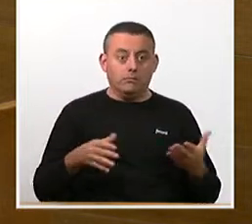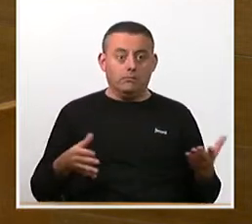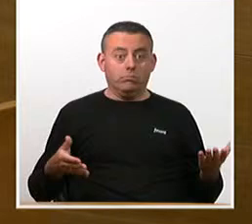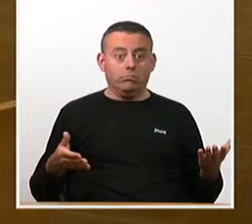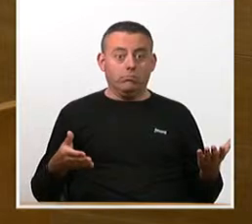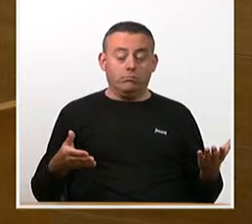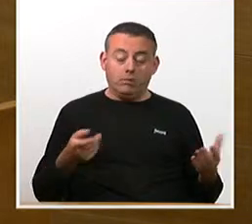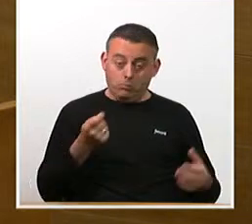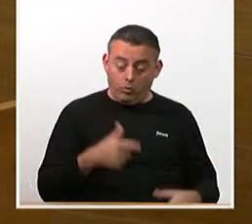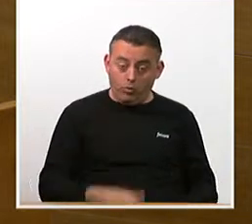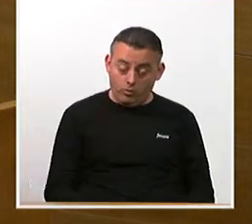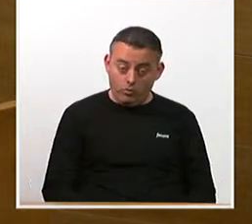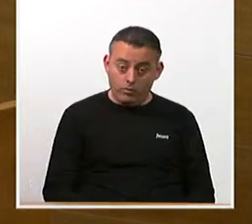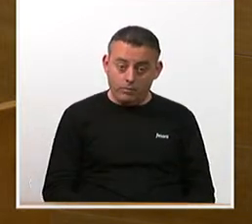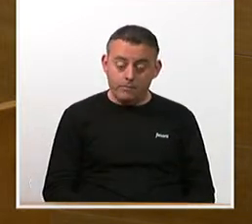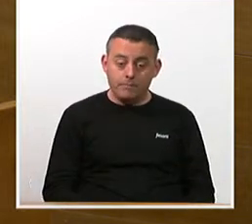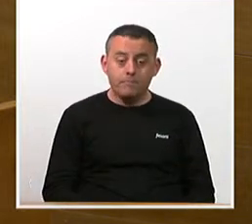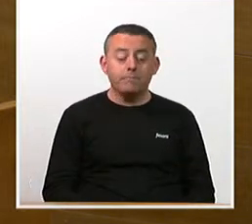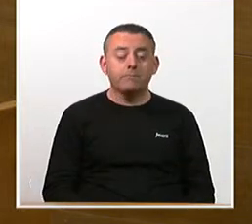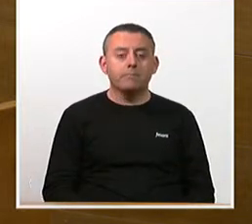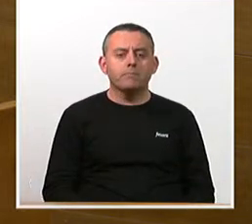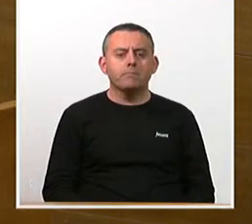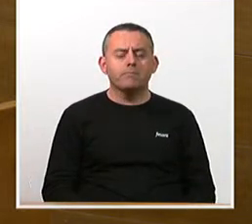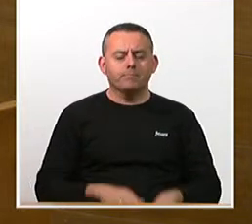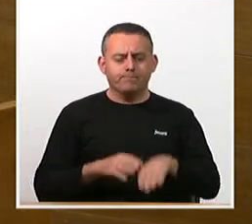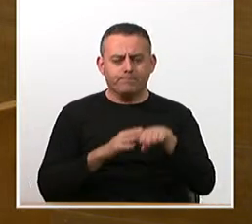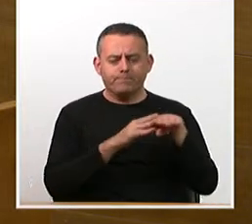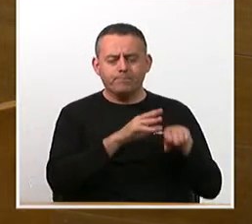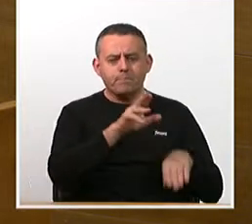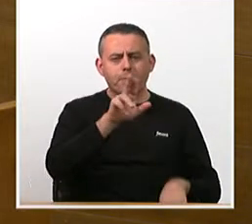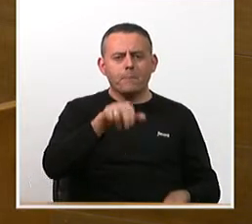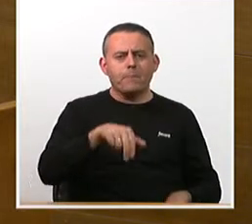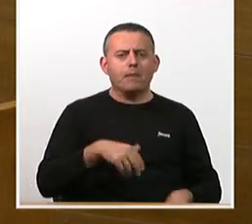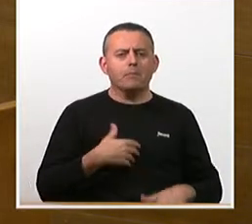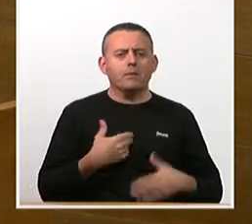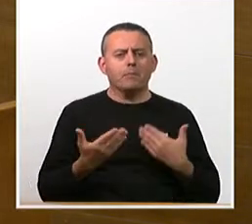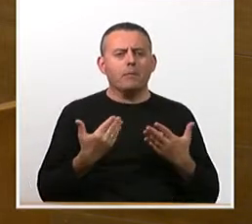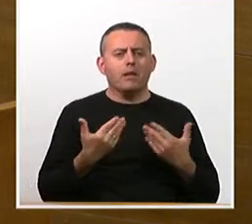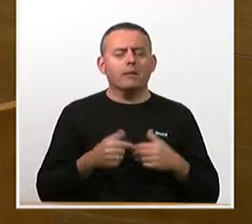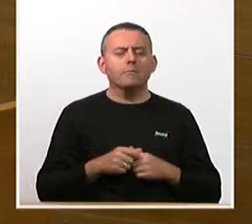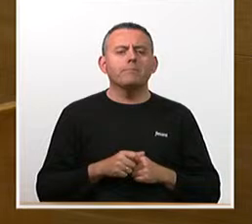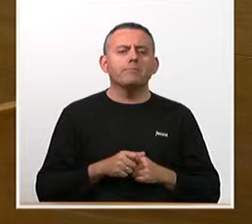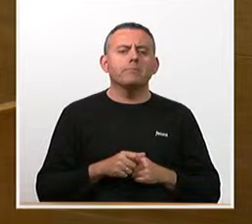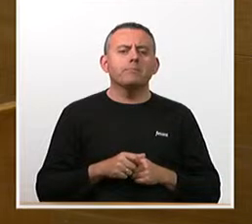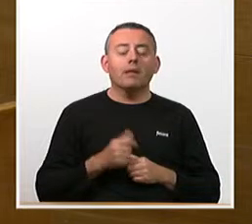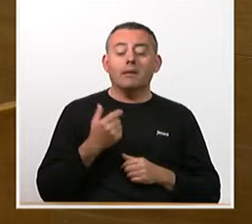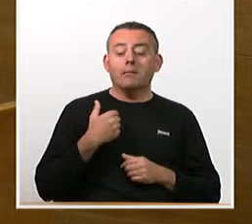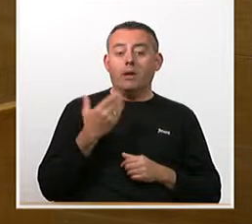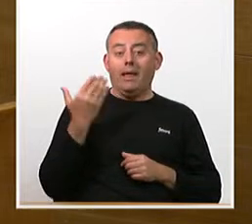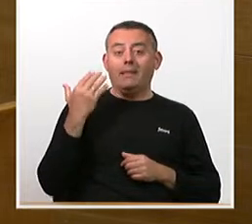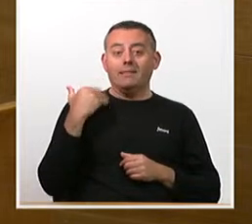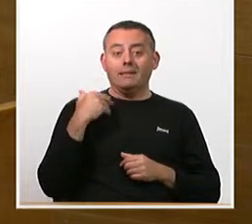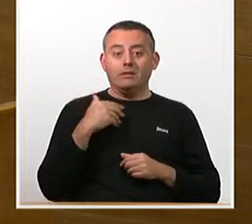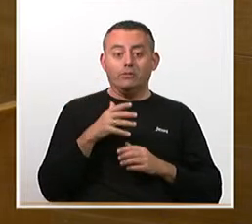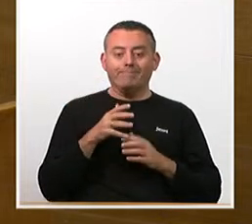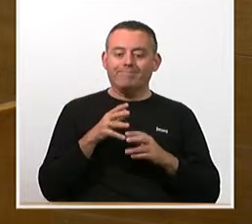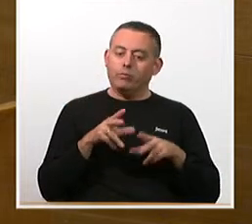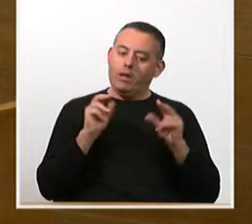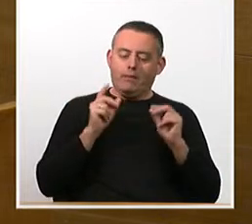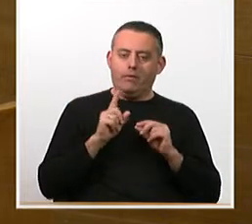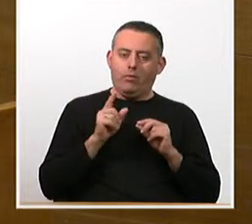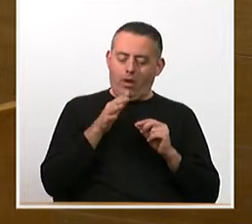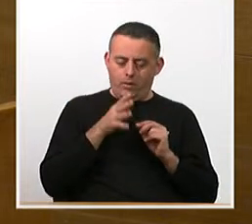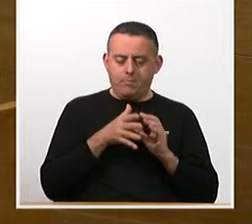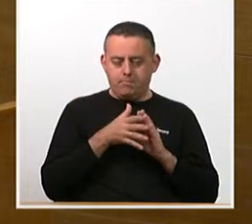poco también le quiero hablar de lo que antes no me dio tiempo de acabar de lo que sí efectivamente vamos